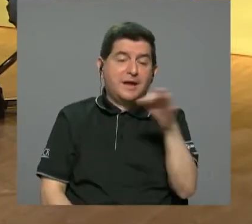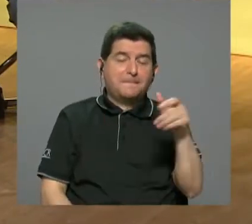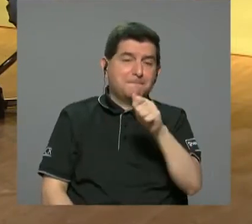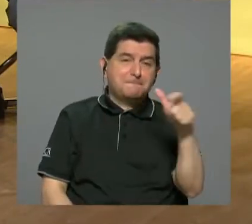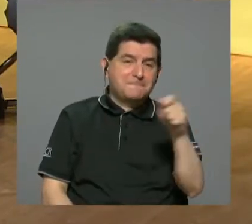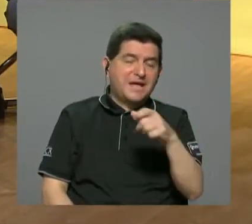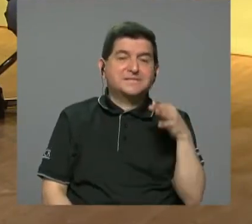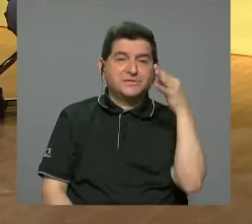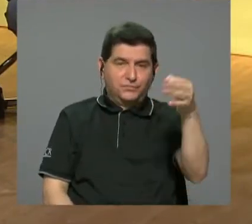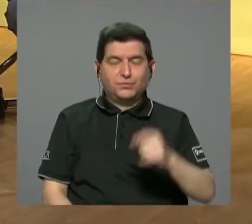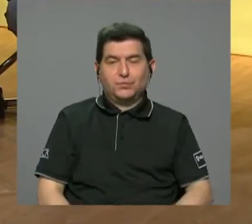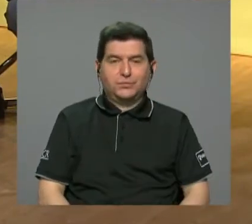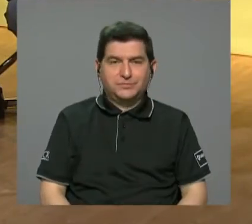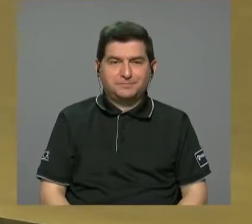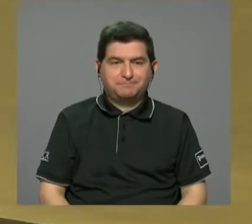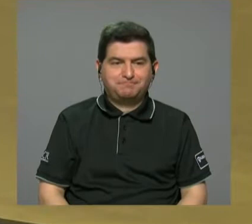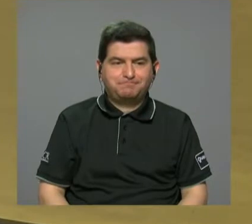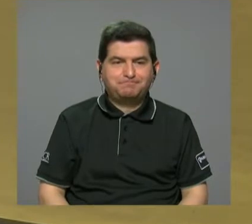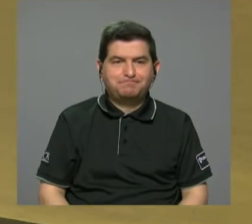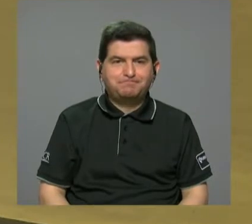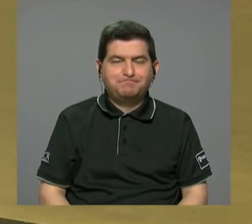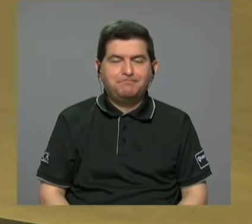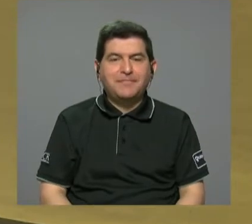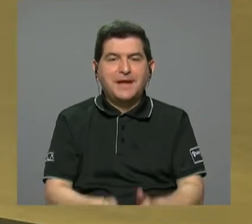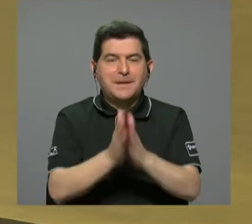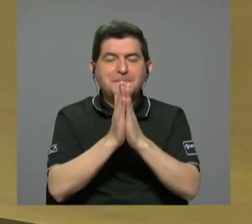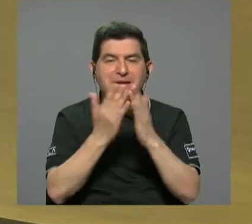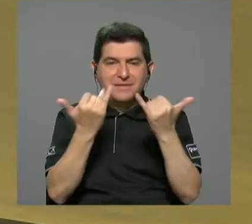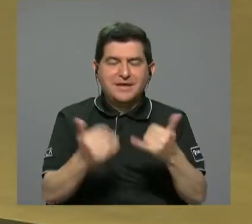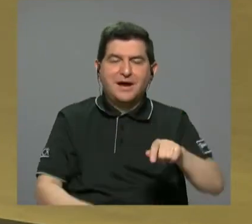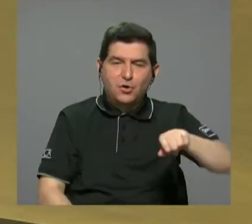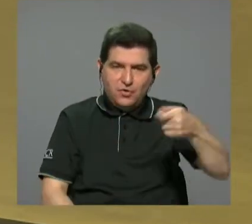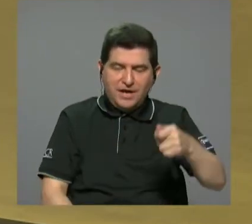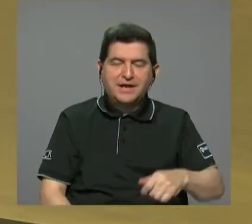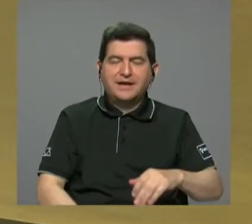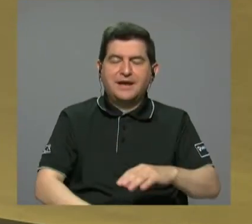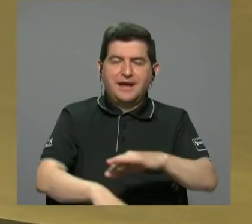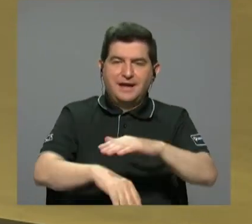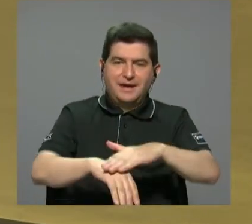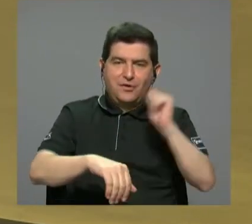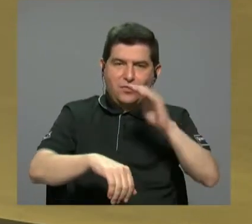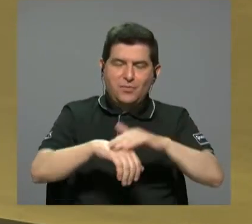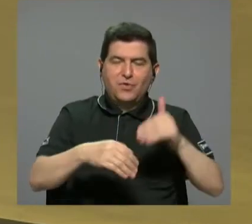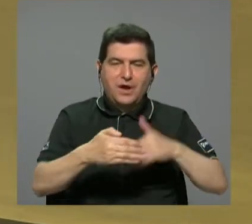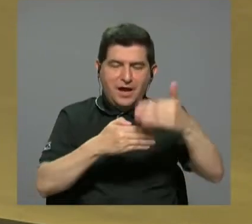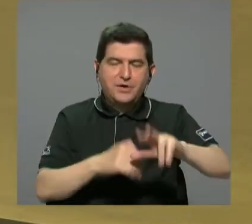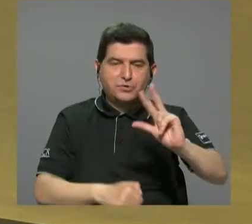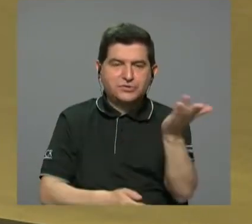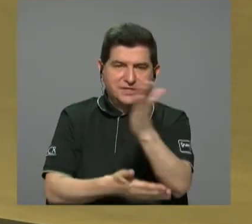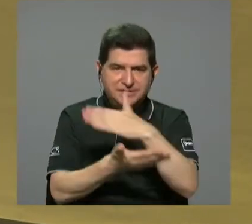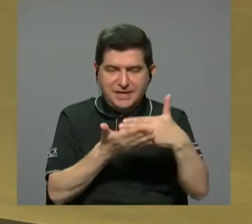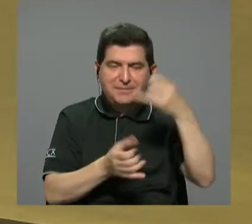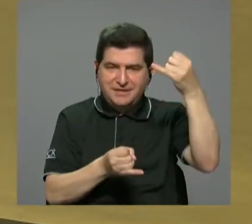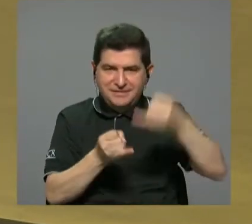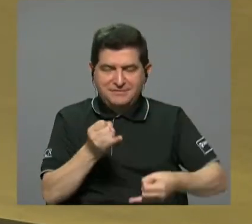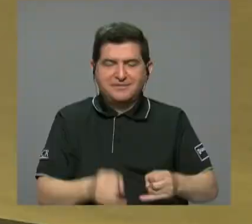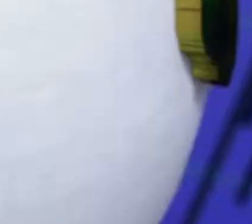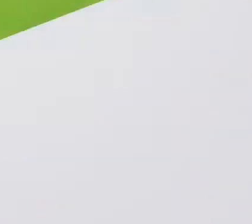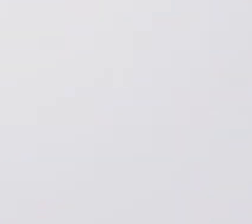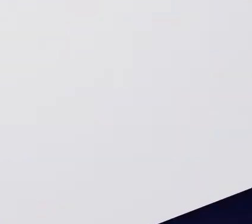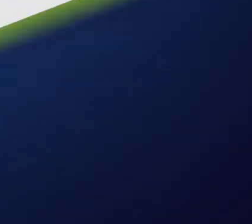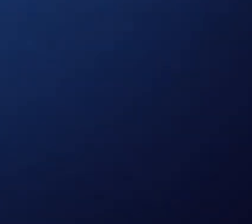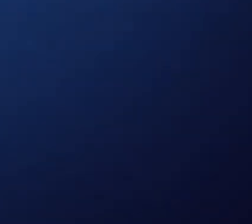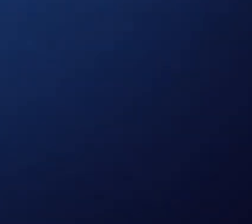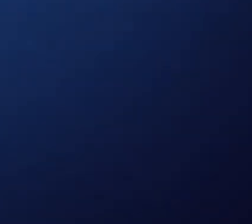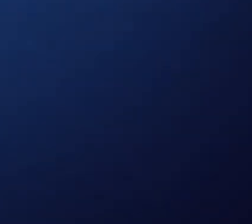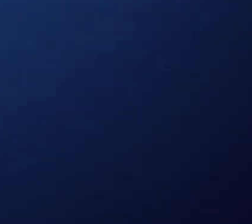¿verdad? Y en los años siguientes. Vamos a pedirle al canal que nos invite para el tercero y último segmento, don Tomás.